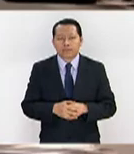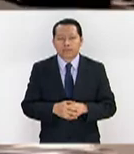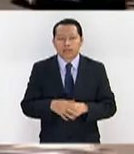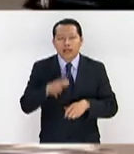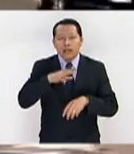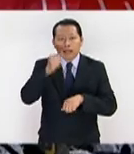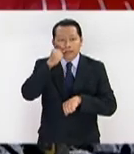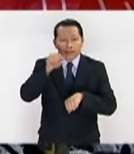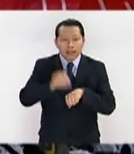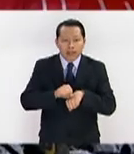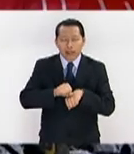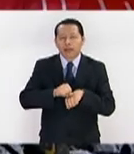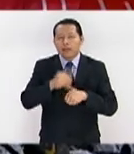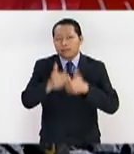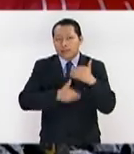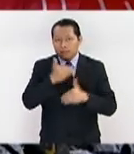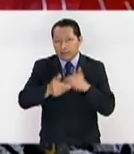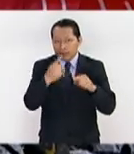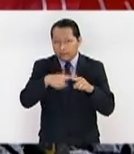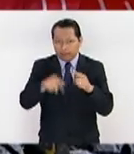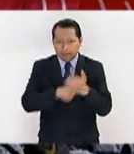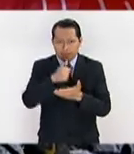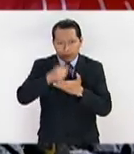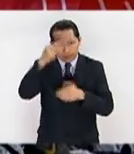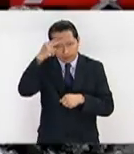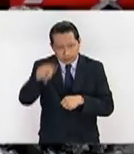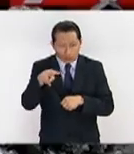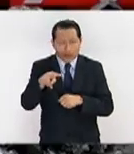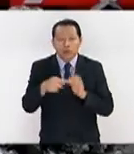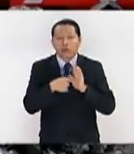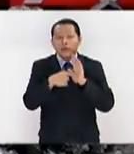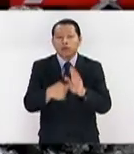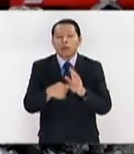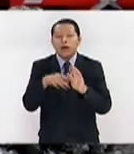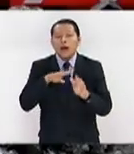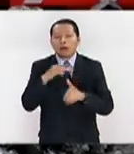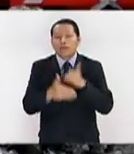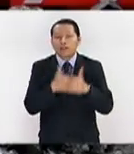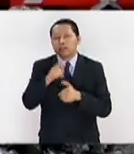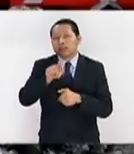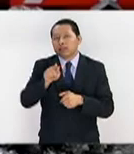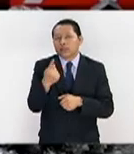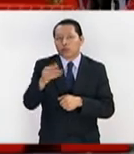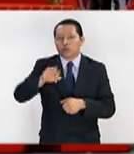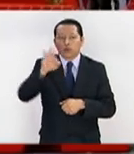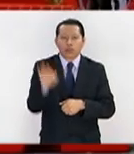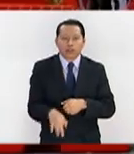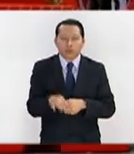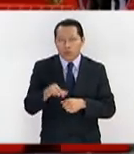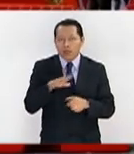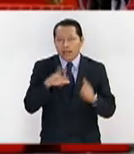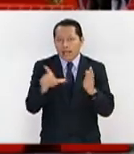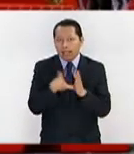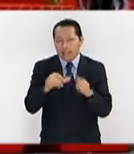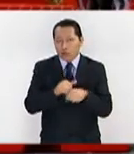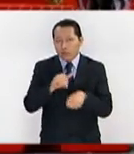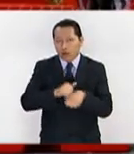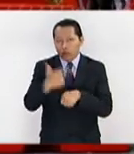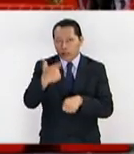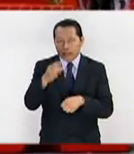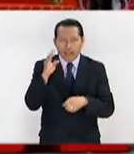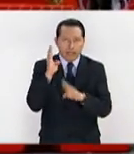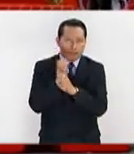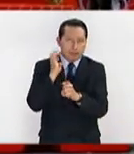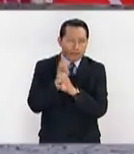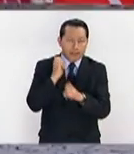La Secretaría de Obras y Servicios de la Ciudad de México presentó un avance del 71% de la línea 7 del Metrobús.